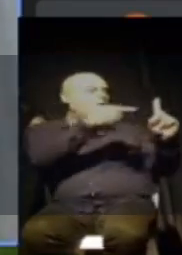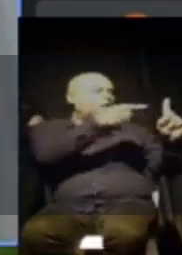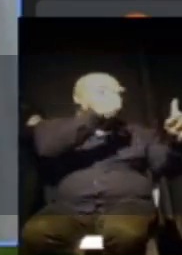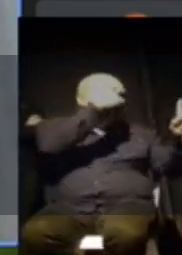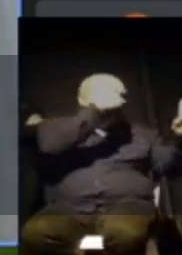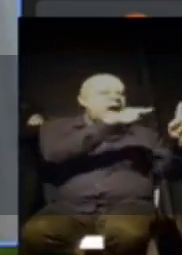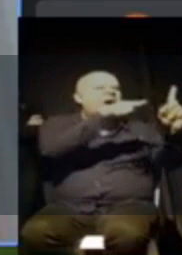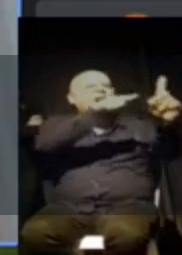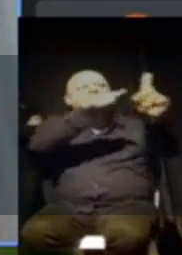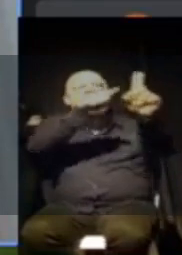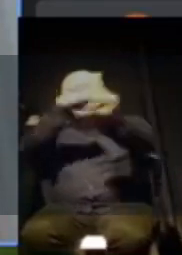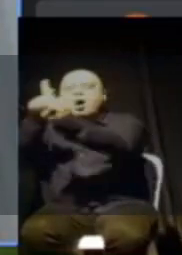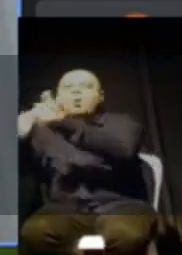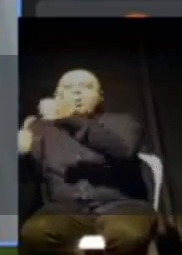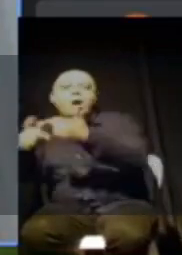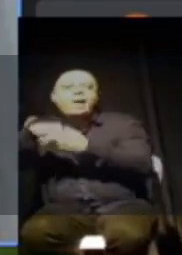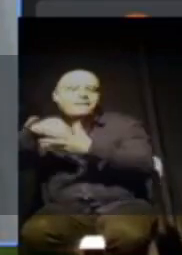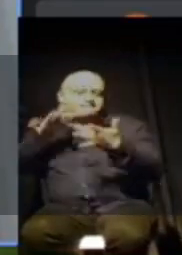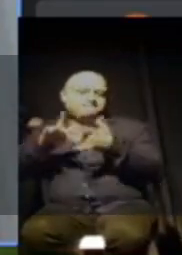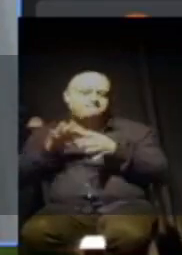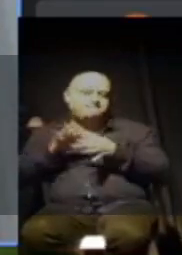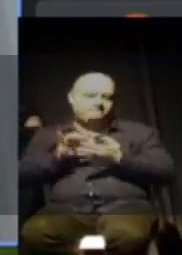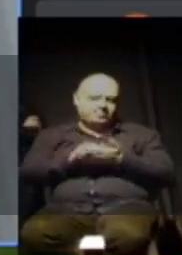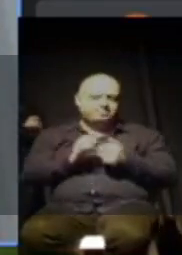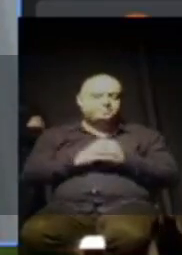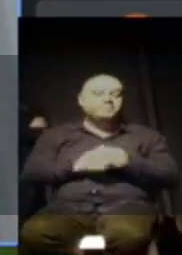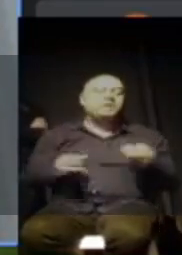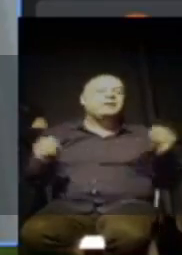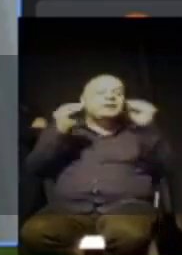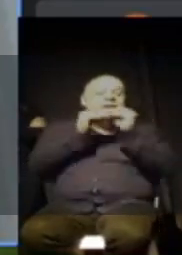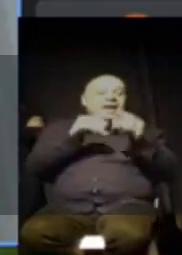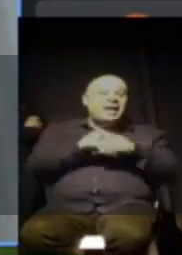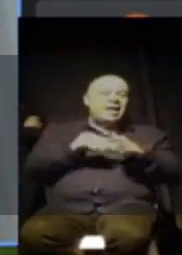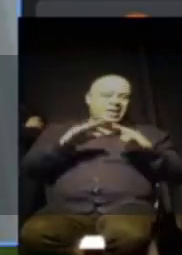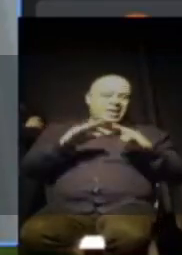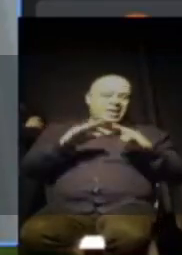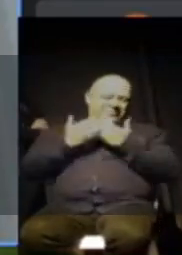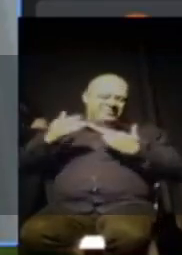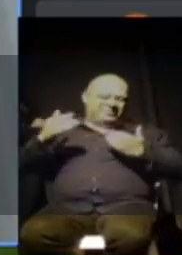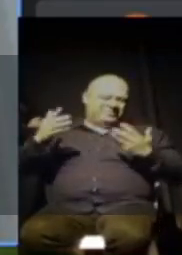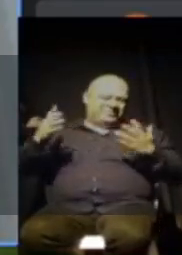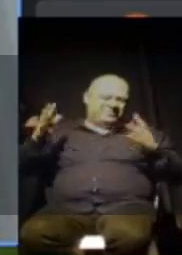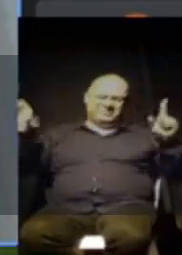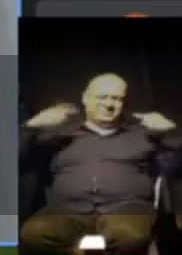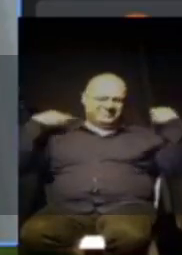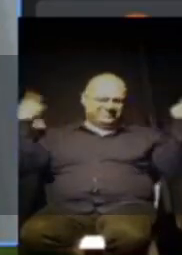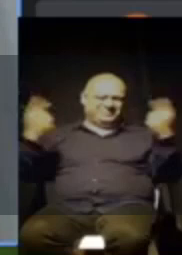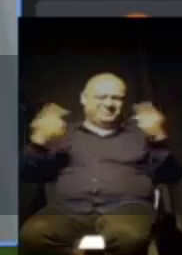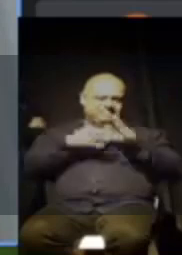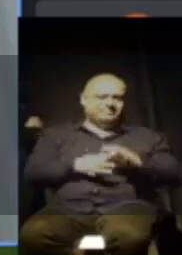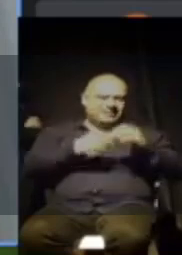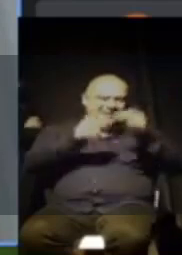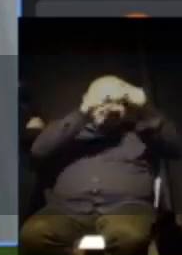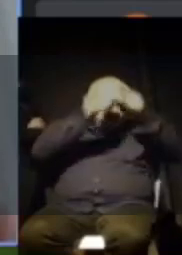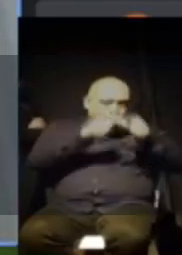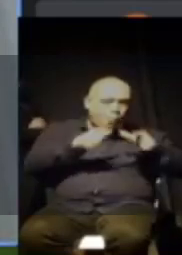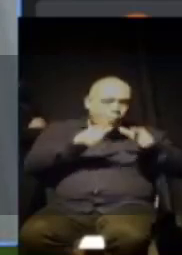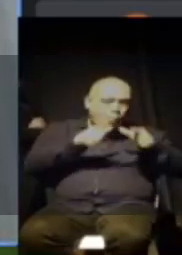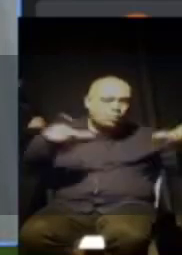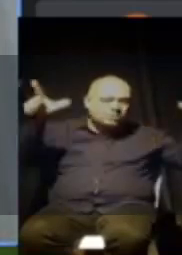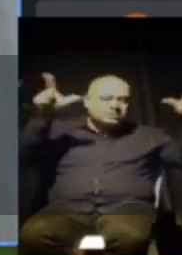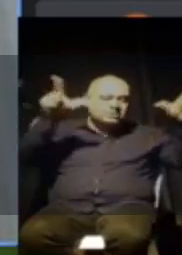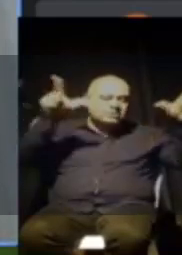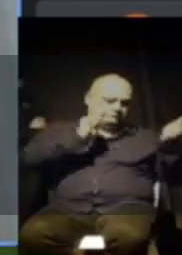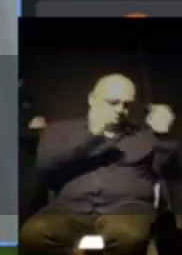otra. En consecuencia, la sanción que las escuelas hacen contra las variaciones lingüísticas o la exclusión